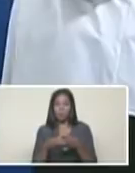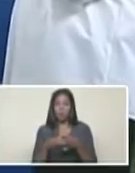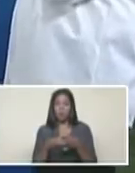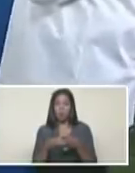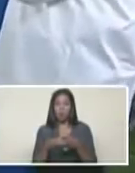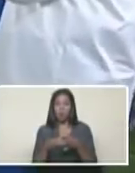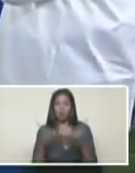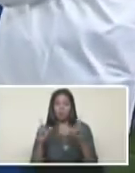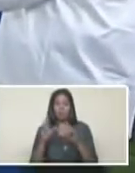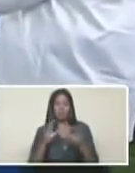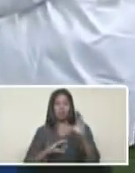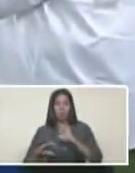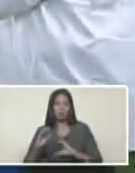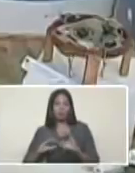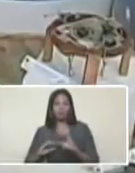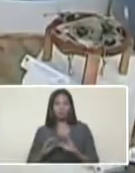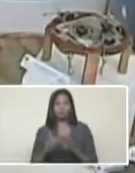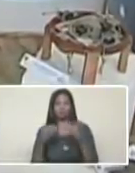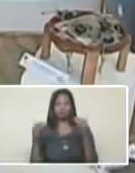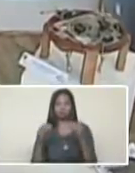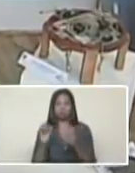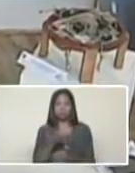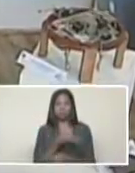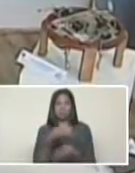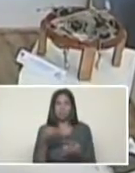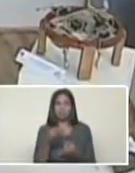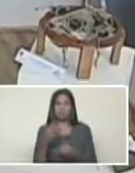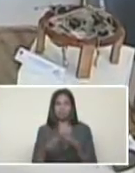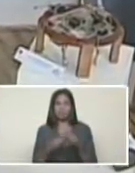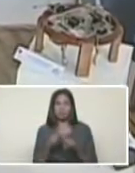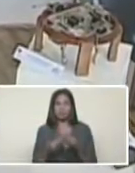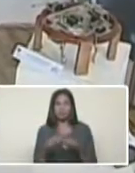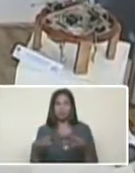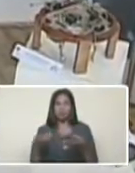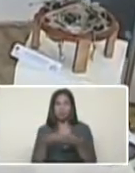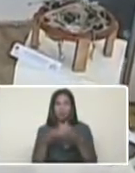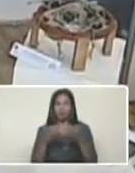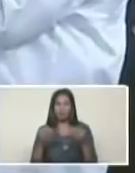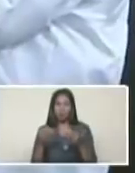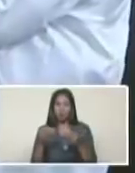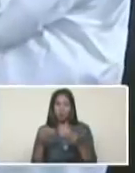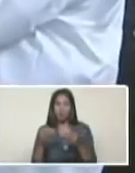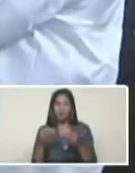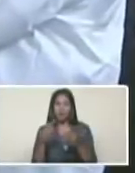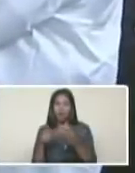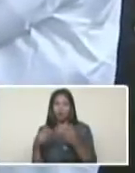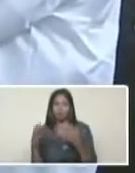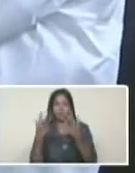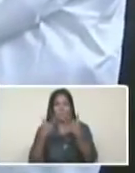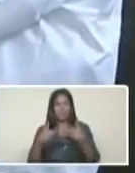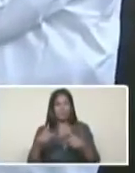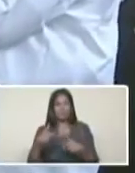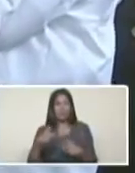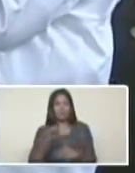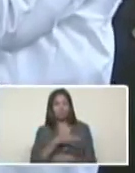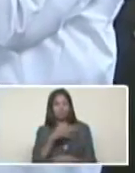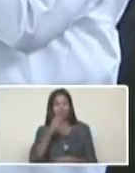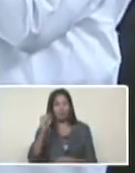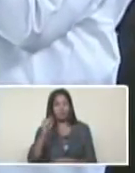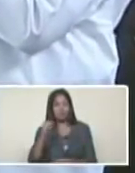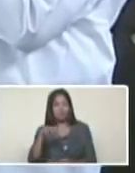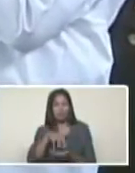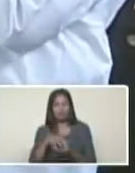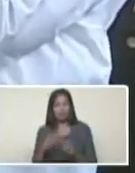Telecomunicaciones de Venezuela, una inmensa corporación que va a agrupar todas las empresas socialistas y del Estado